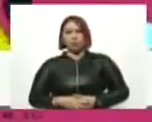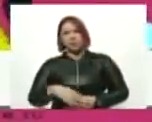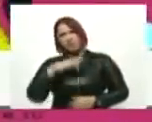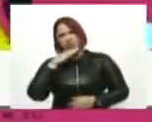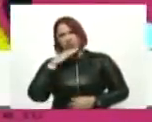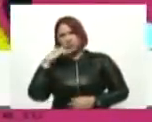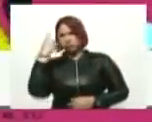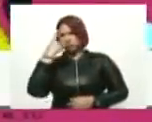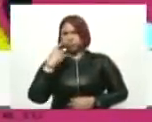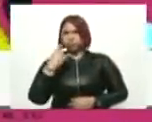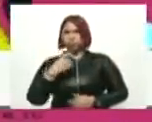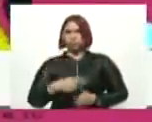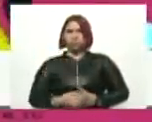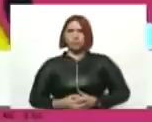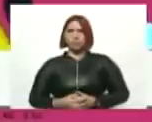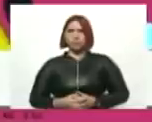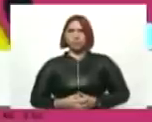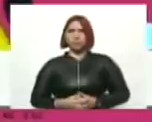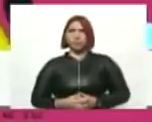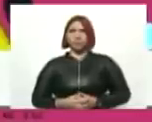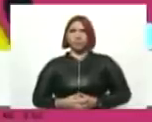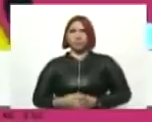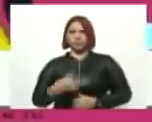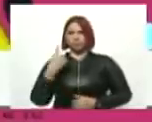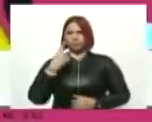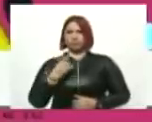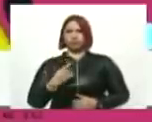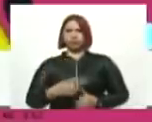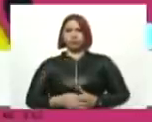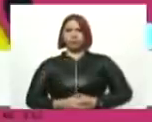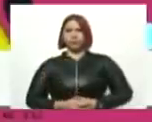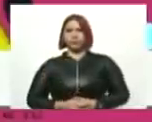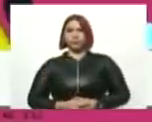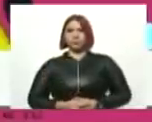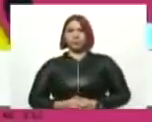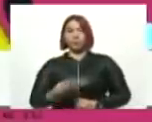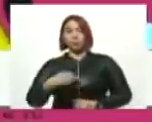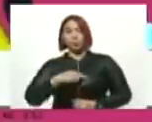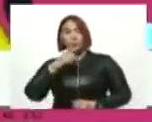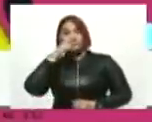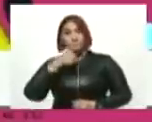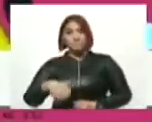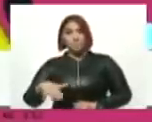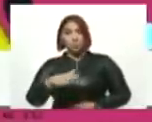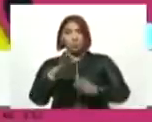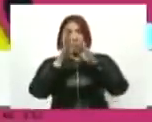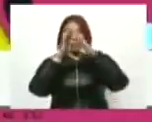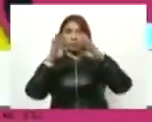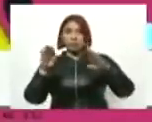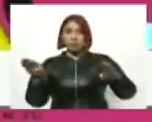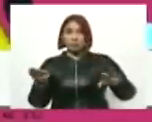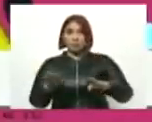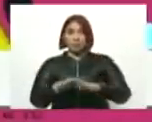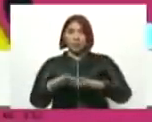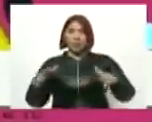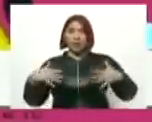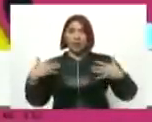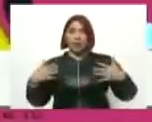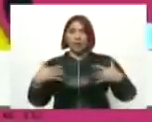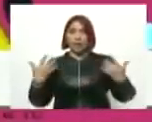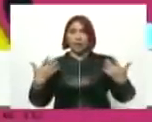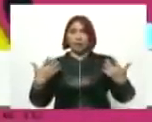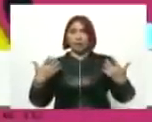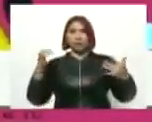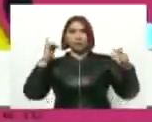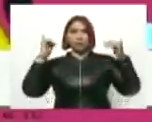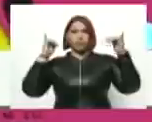molestan. Se molestan ellos porque nuestro pueblo en diciembre estaba alegre. Y andaba en las